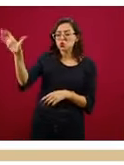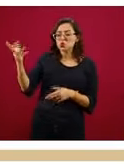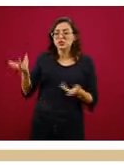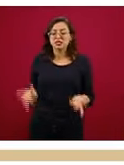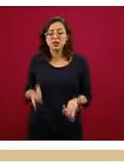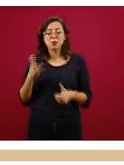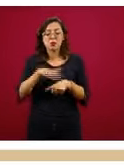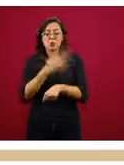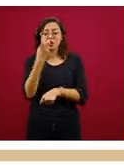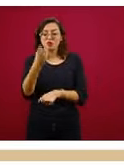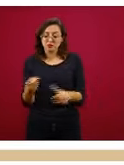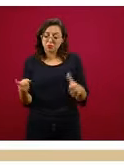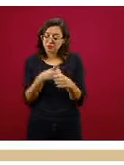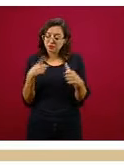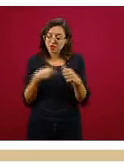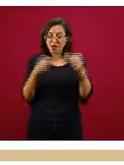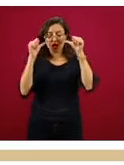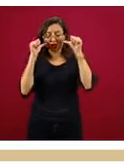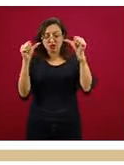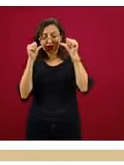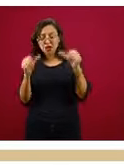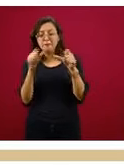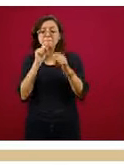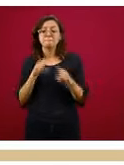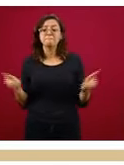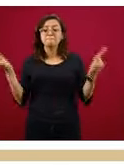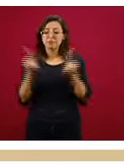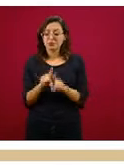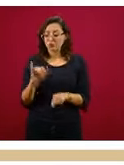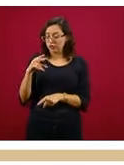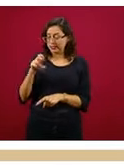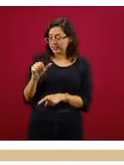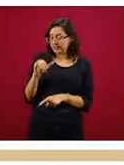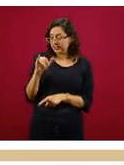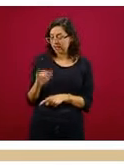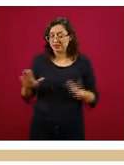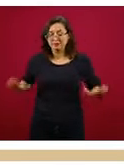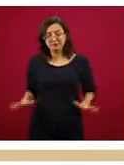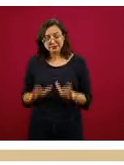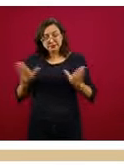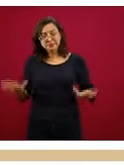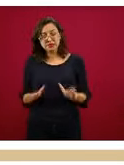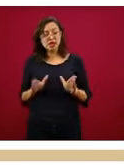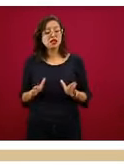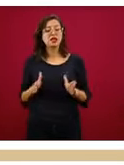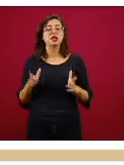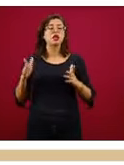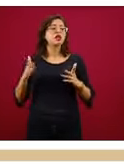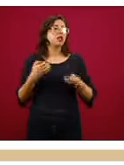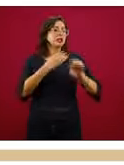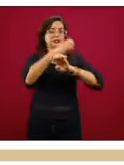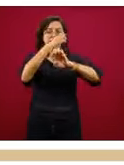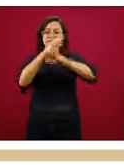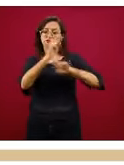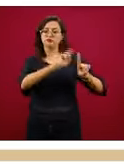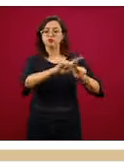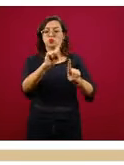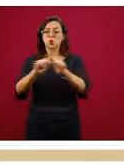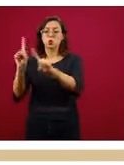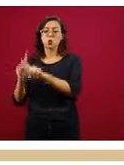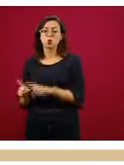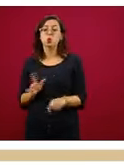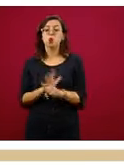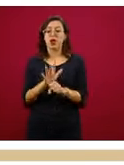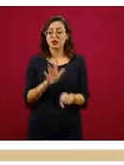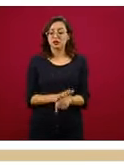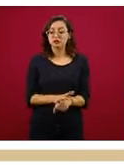reforzamiento de atención primaria en esto, y es el modelo también que el INSABI está impulsando en los diferentes estados, es un modelo que